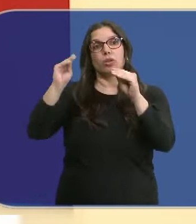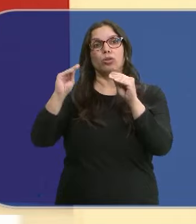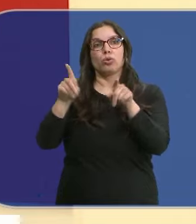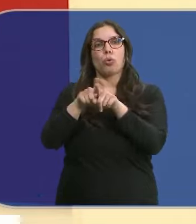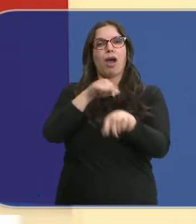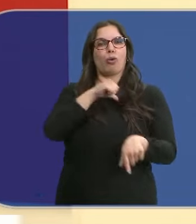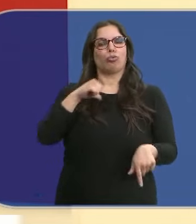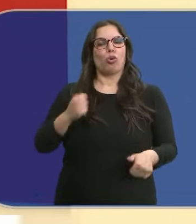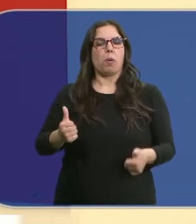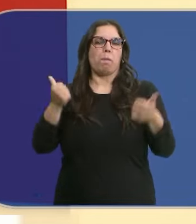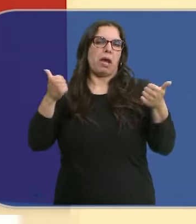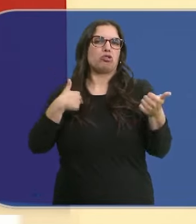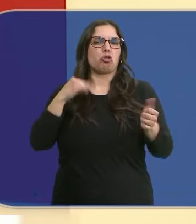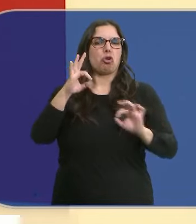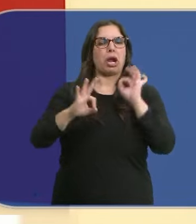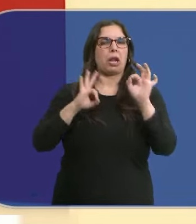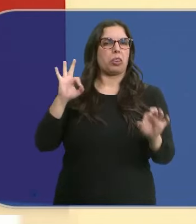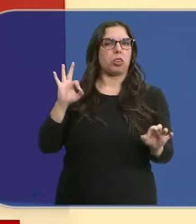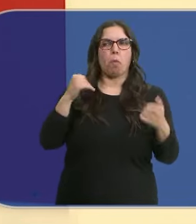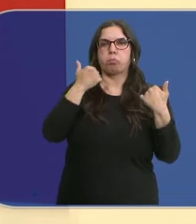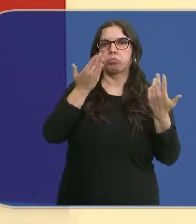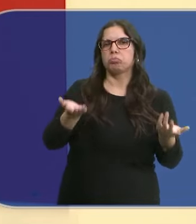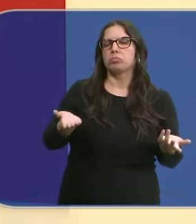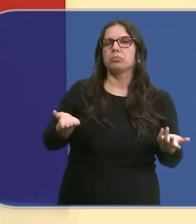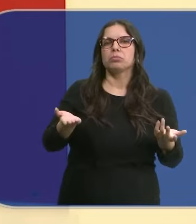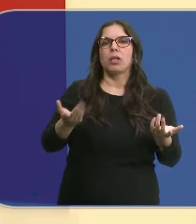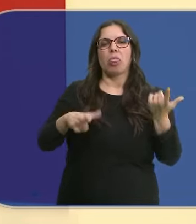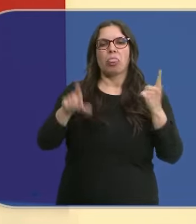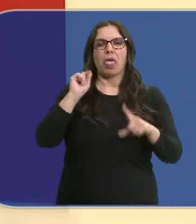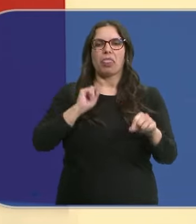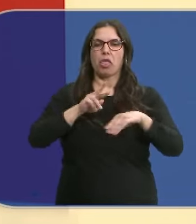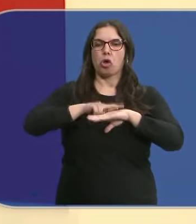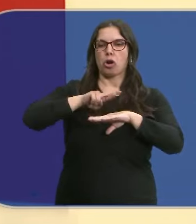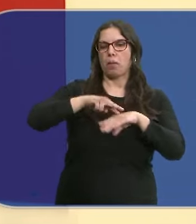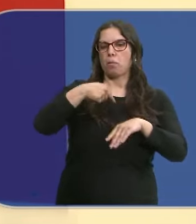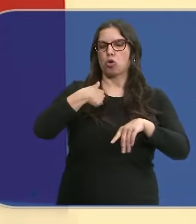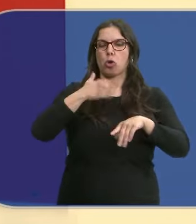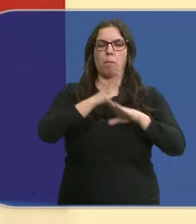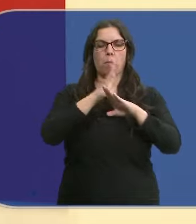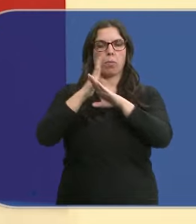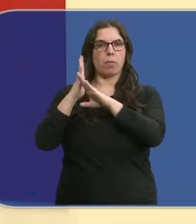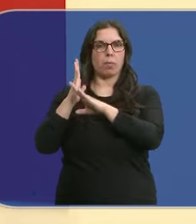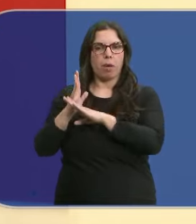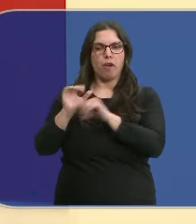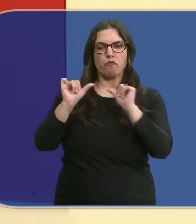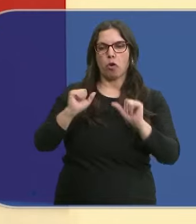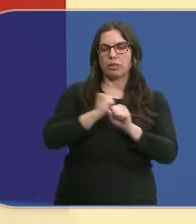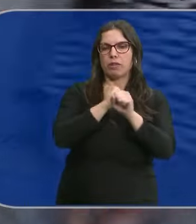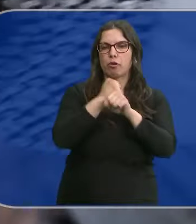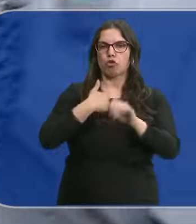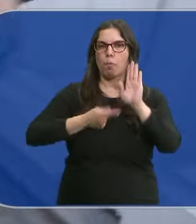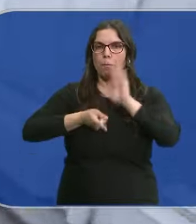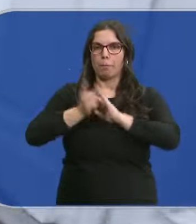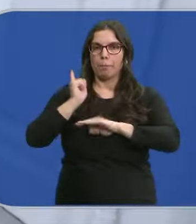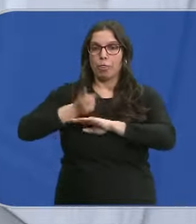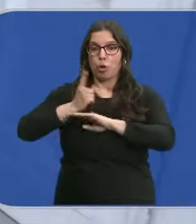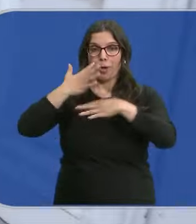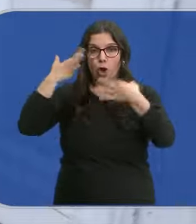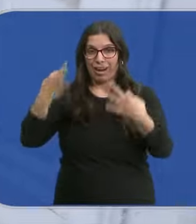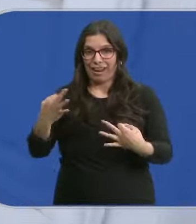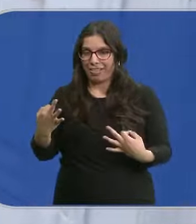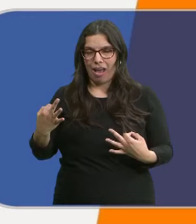más autónomos, que tienen la posibilidad de decidir sus ritmos de trabajo, sus formas de trabajo. Pero la